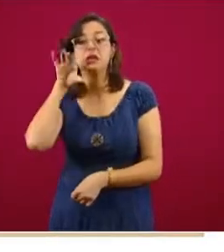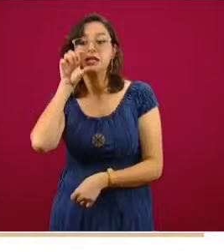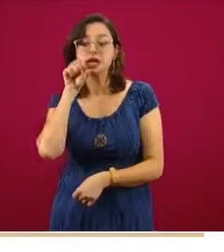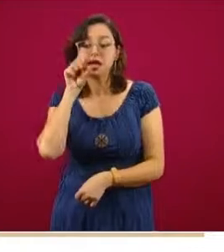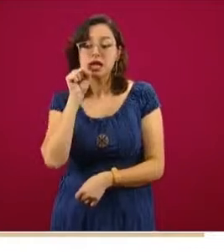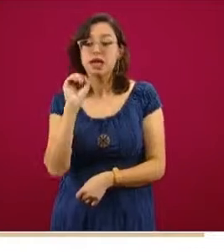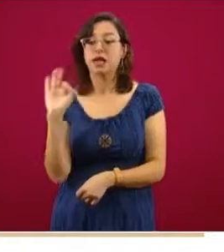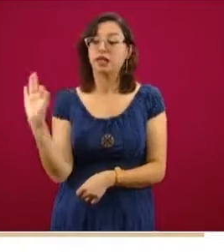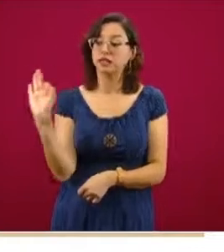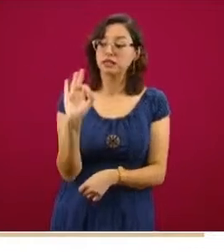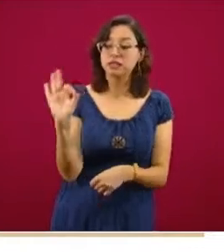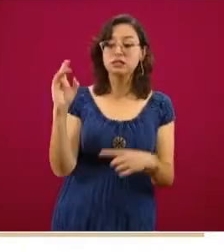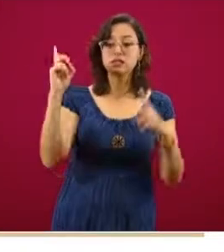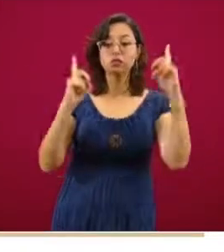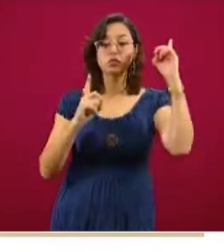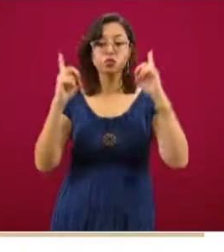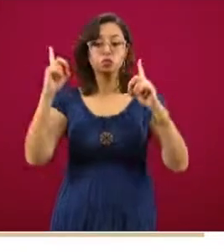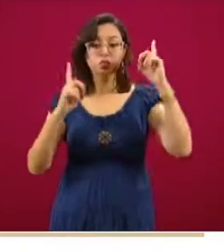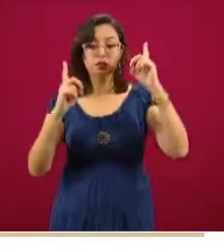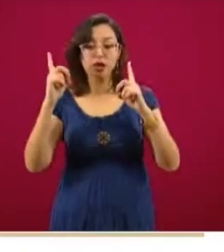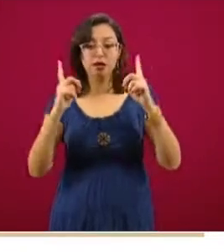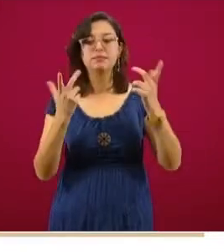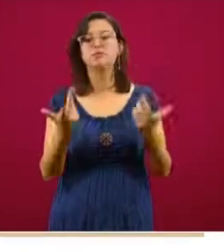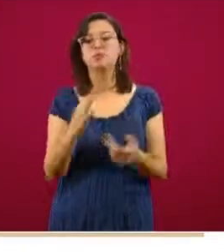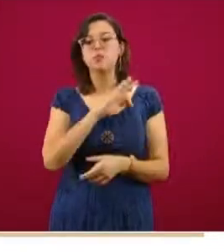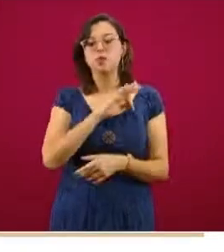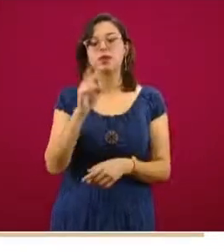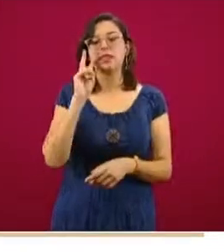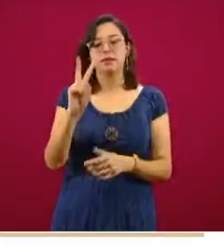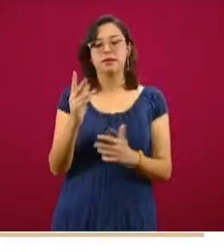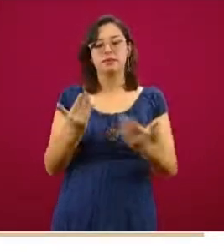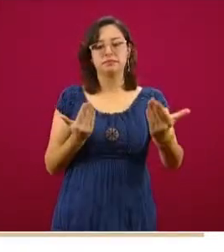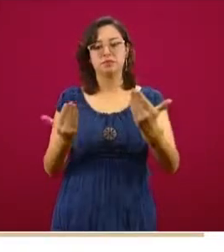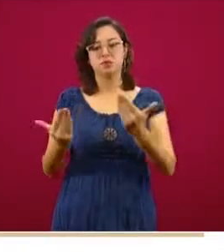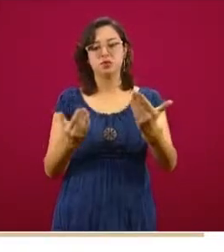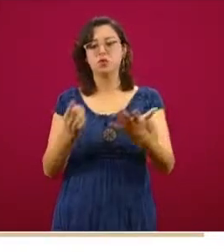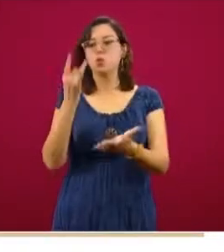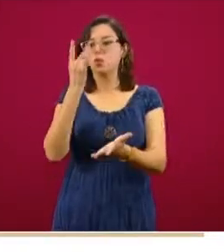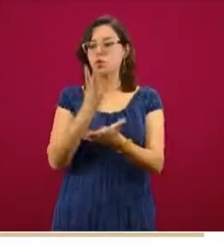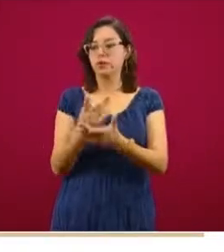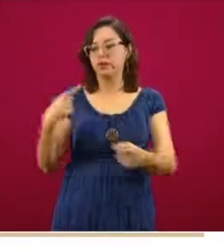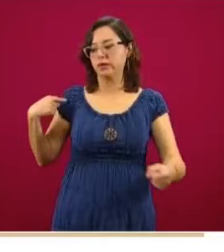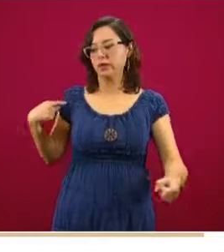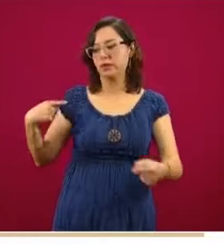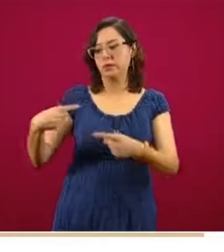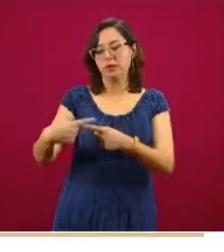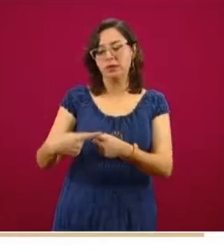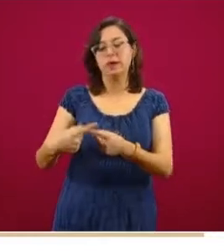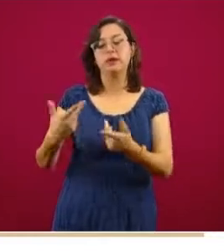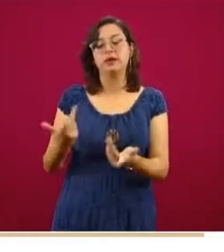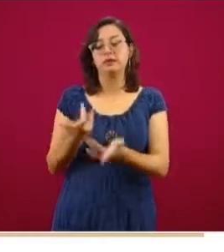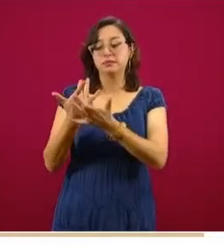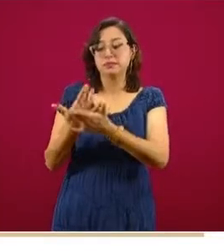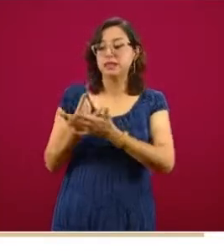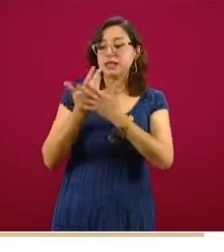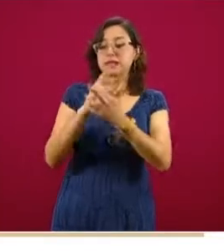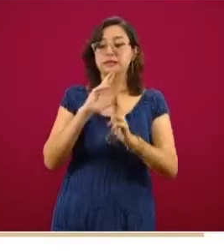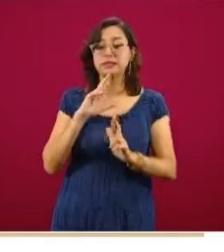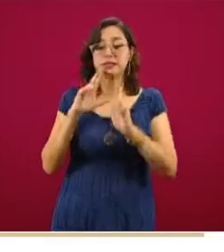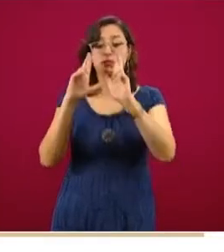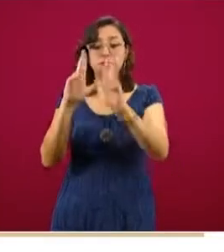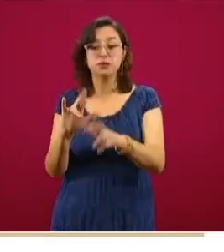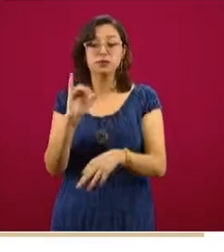son sospechosos, que por lo mismo ven que su distribución es solamente o prácticamente en los últimos días, es decir, están esperando un resultado